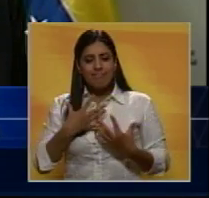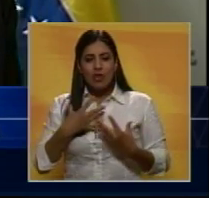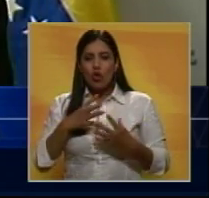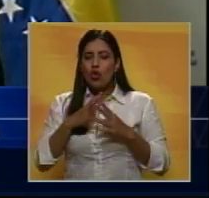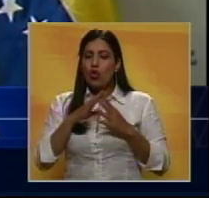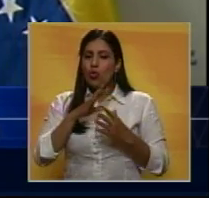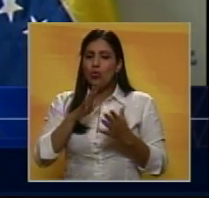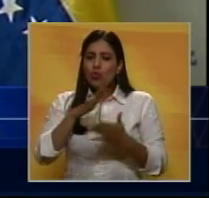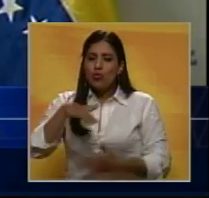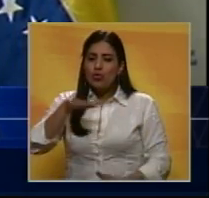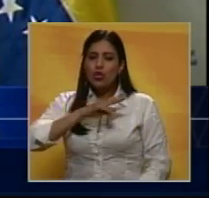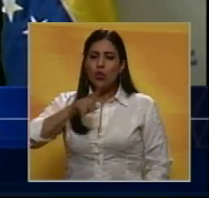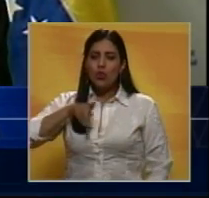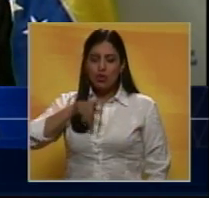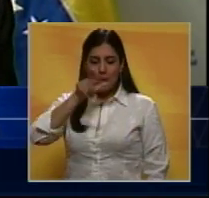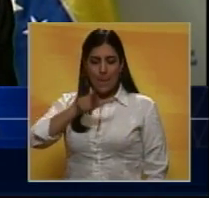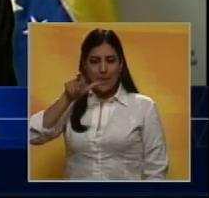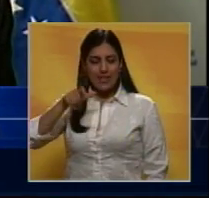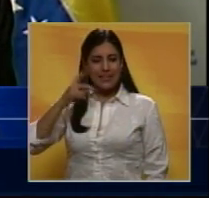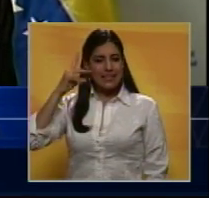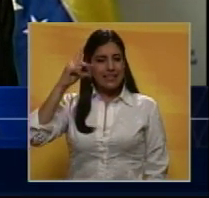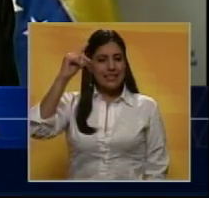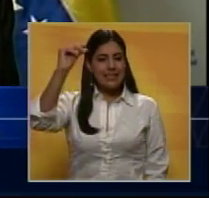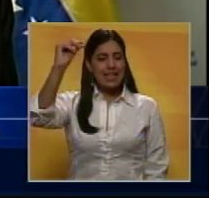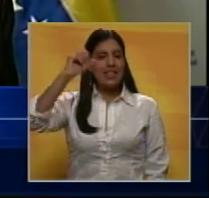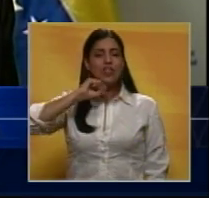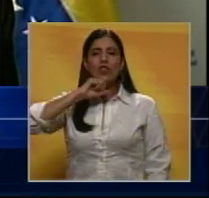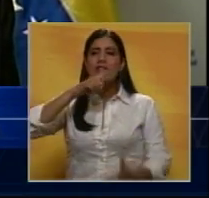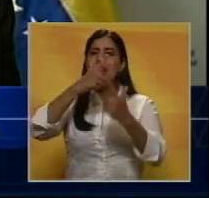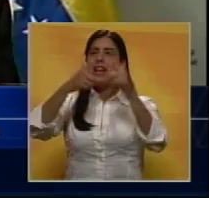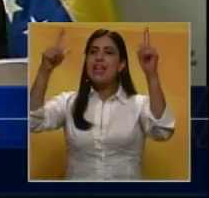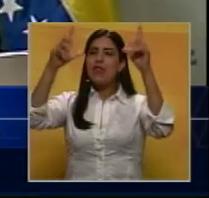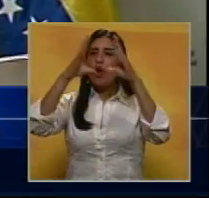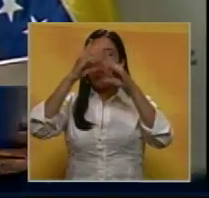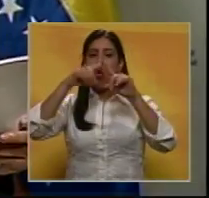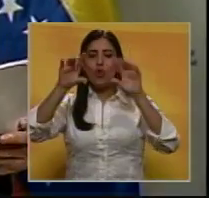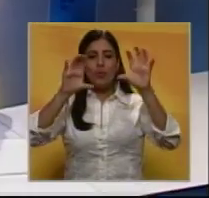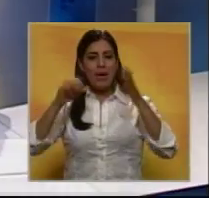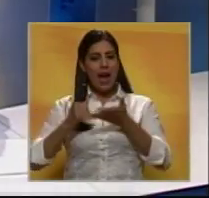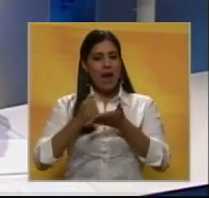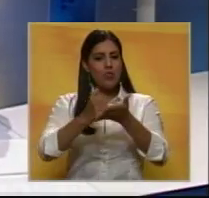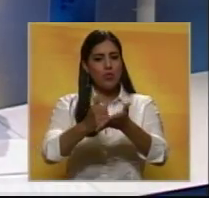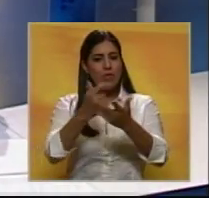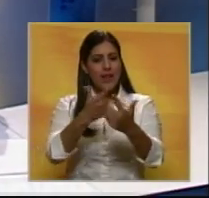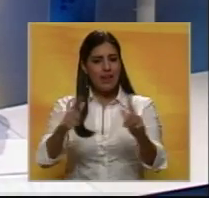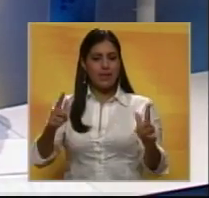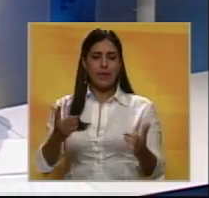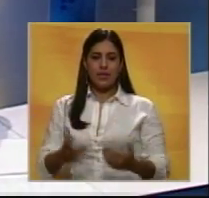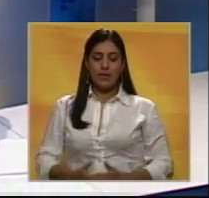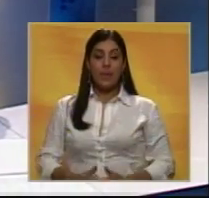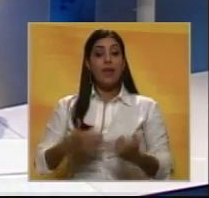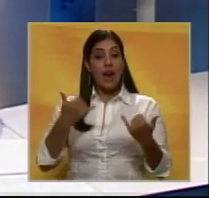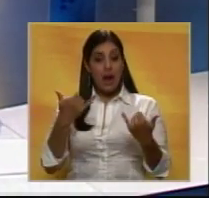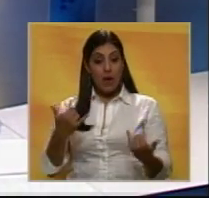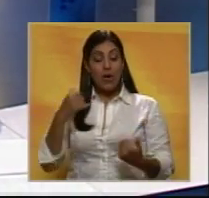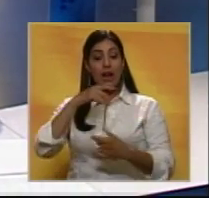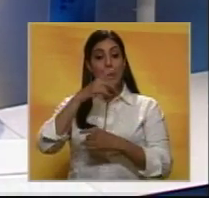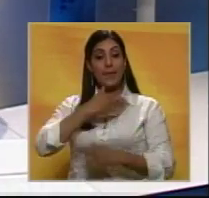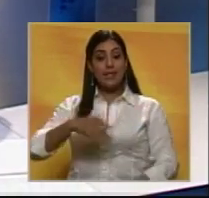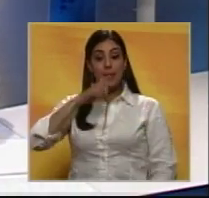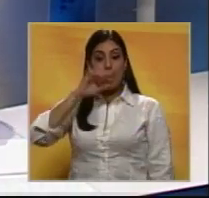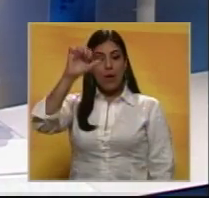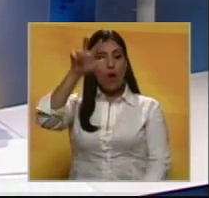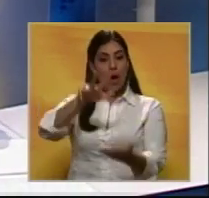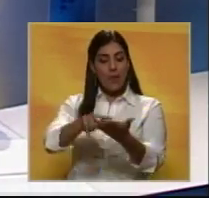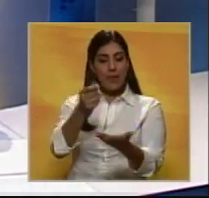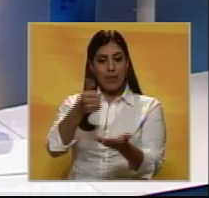donde nuestros patriotas salieron incluso a liberar otras naciones. El presidente de la República, Nicolás Maduro,